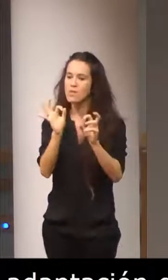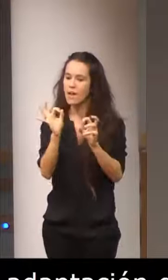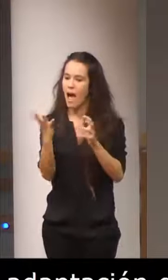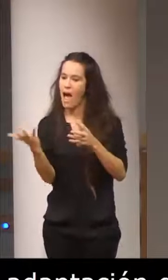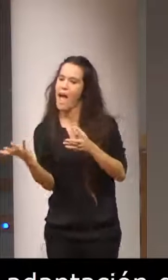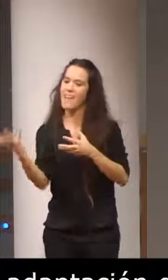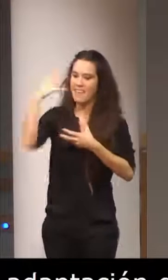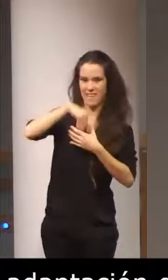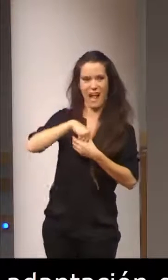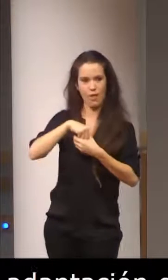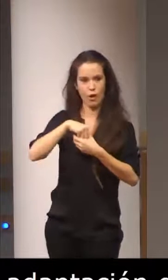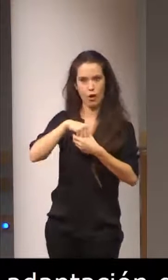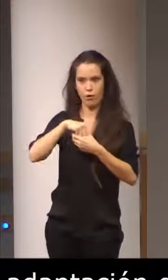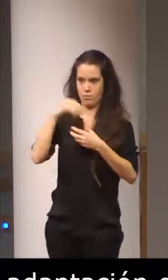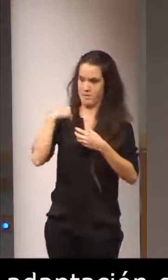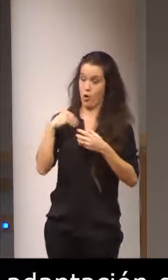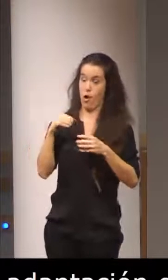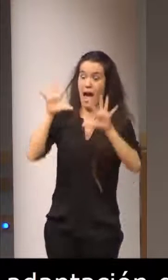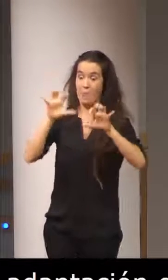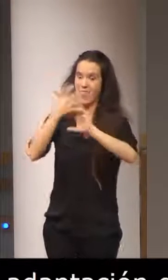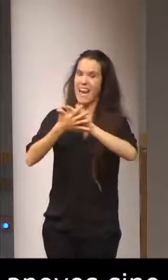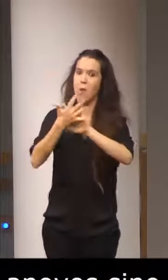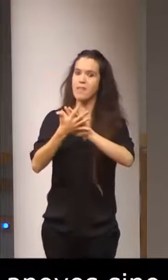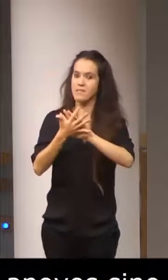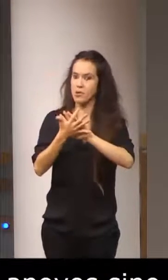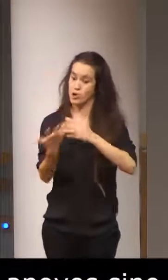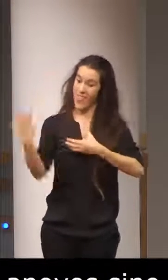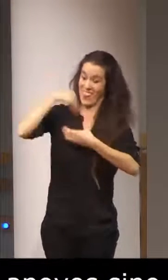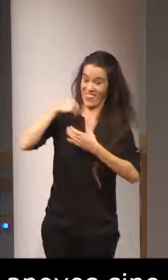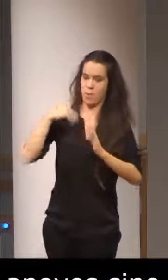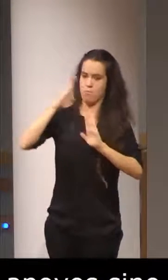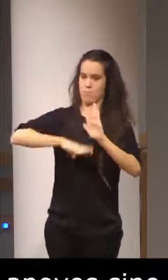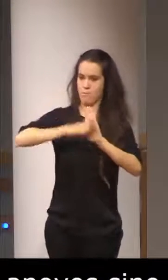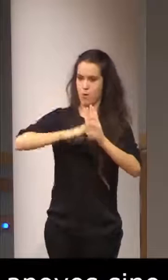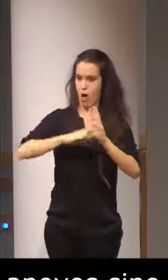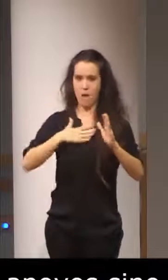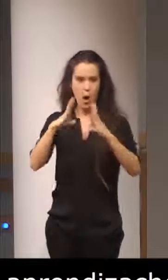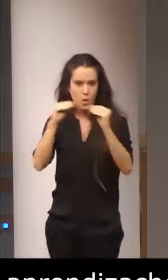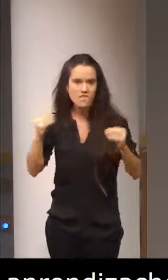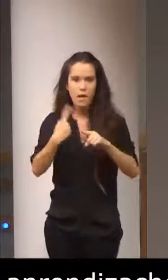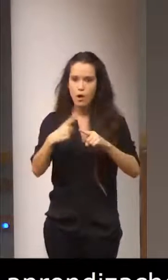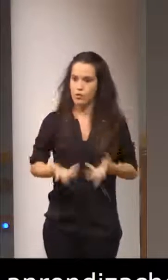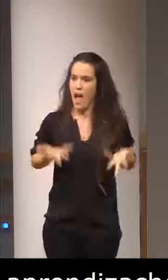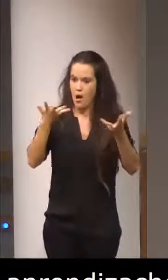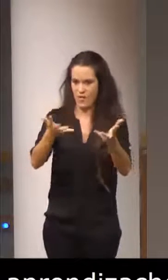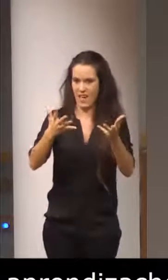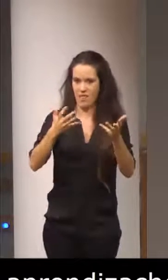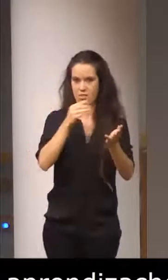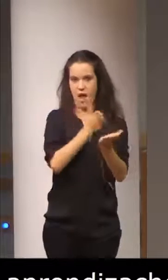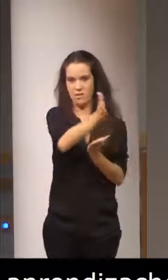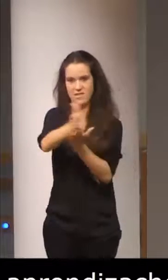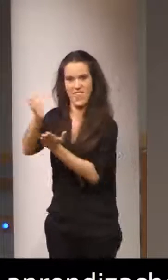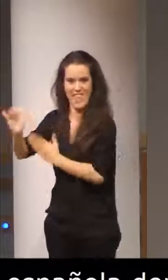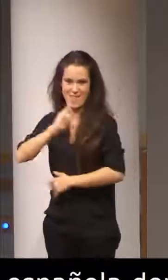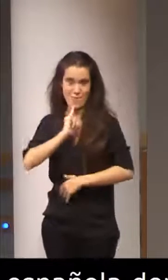aprendizaje de la lengua de signos española dentro de nuestras ofertas de aprendizaje de idiomas hoy